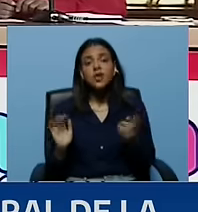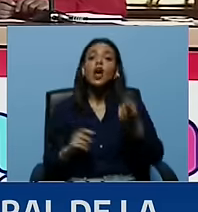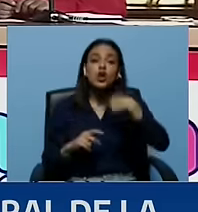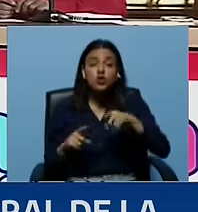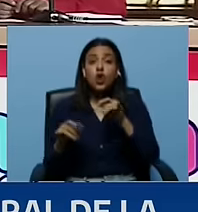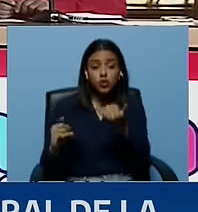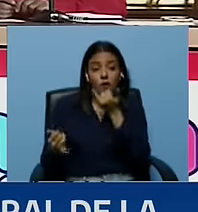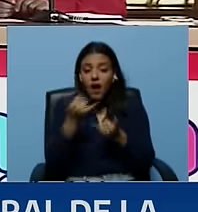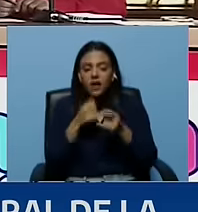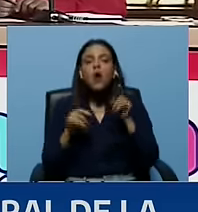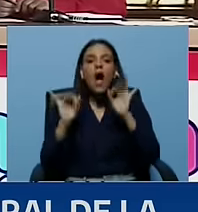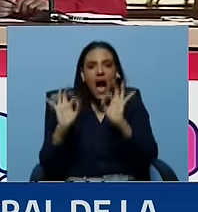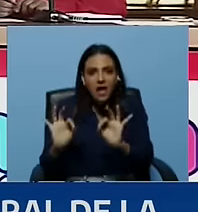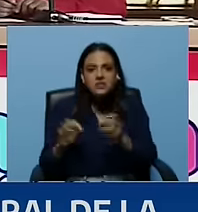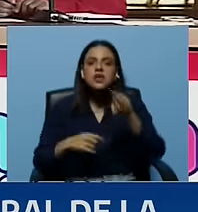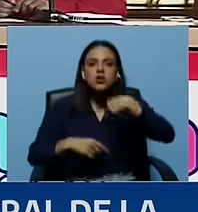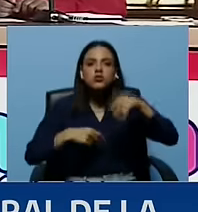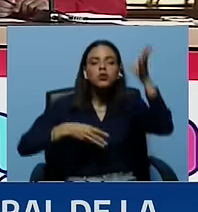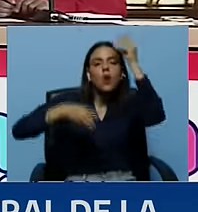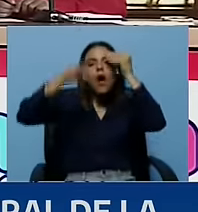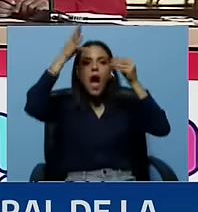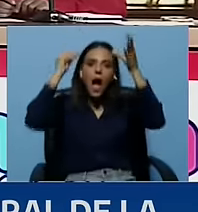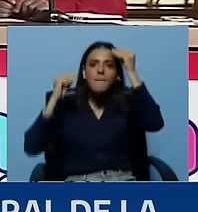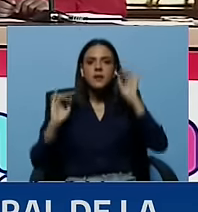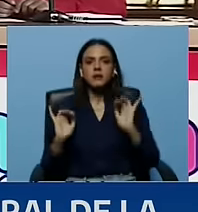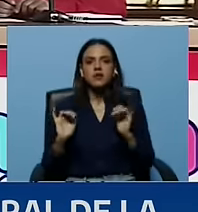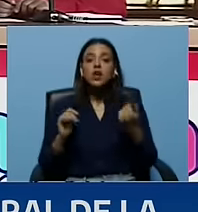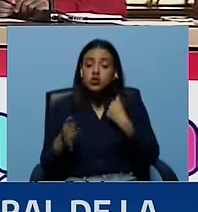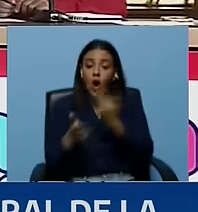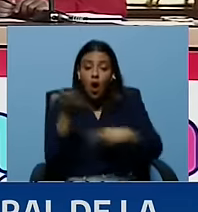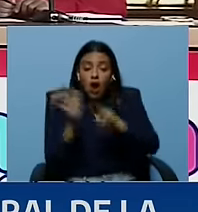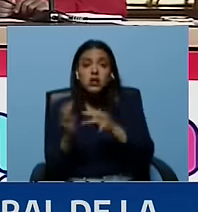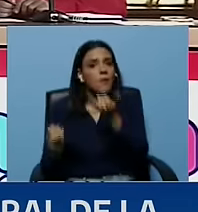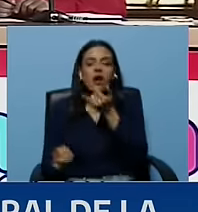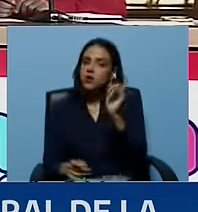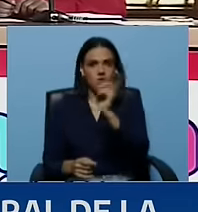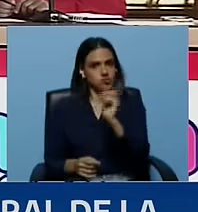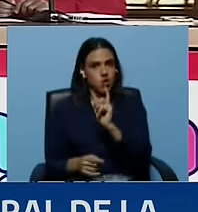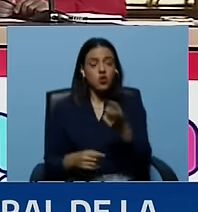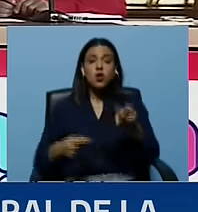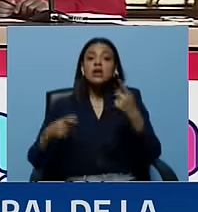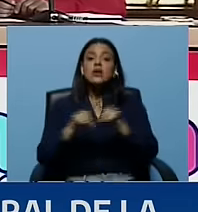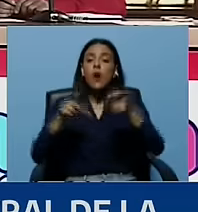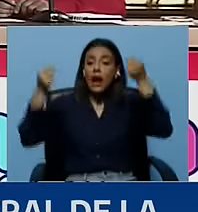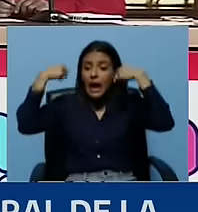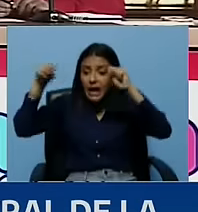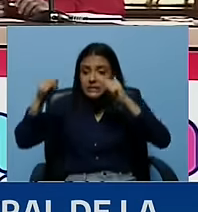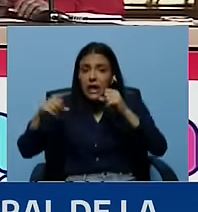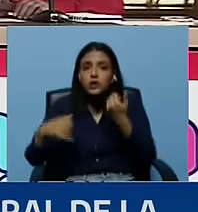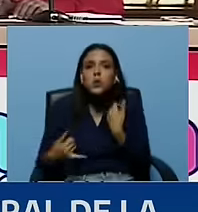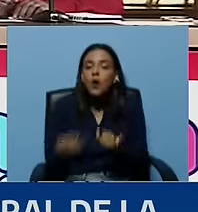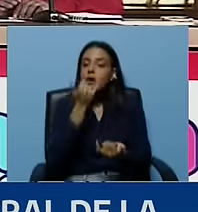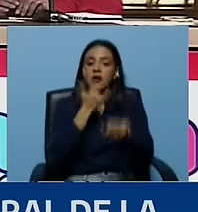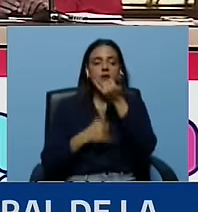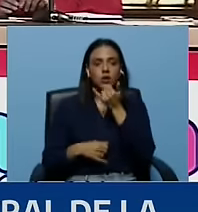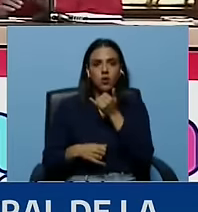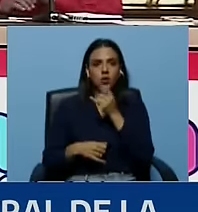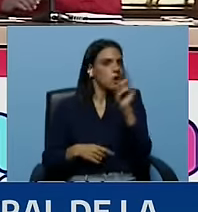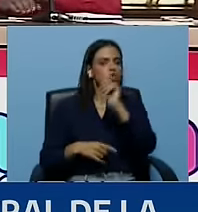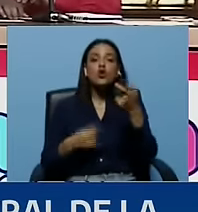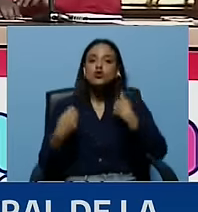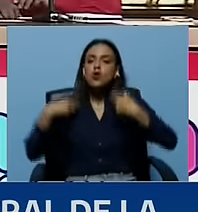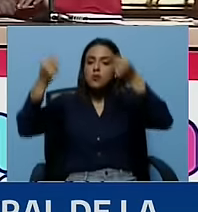aprendimos. Ensayo y lección. Algunos dirían ensayo y error. Ensayo y